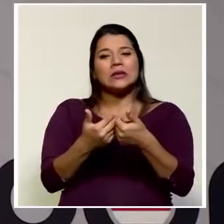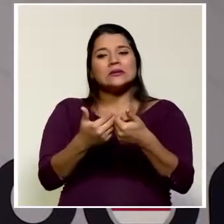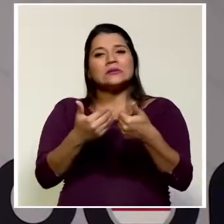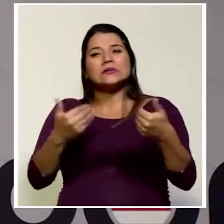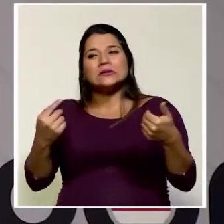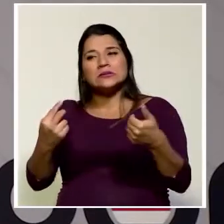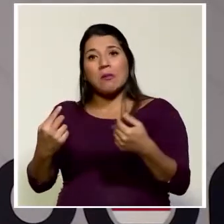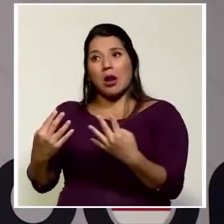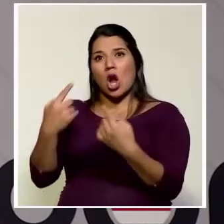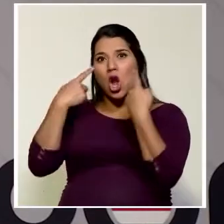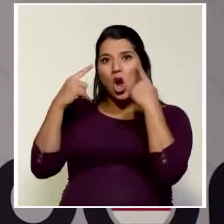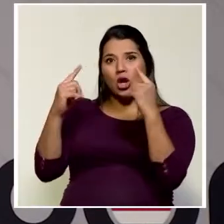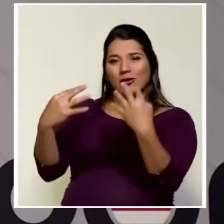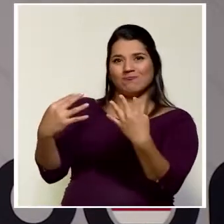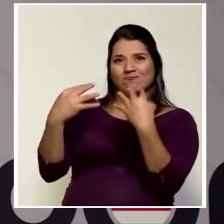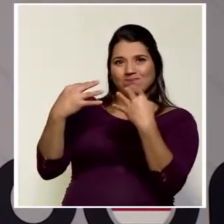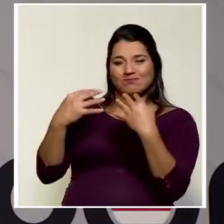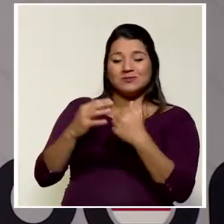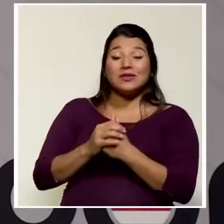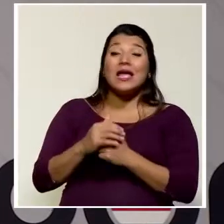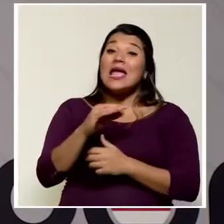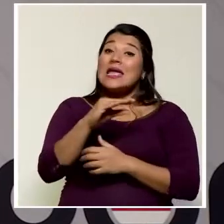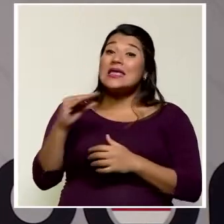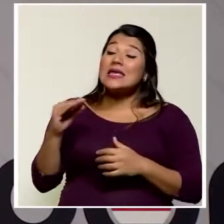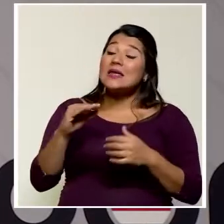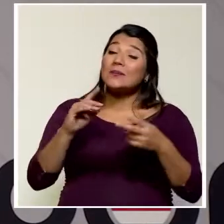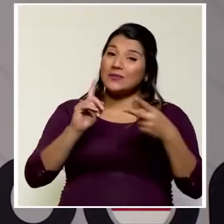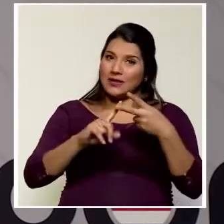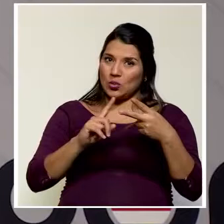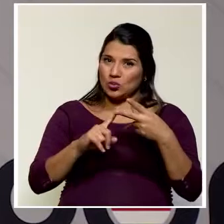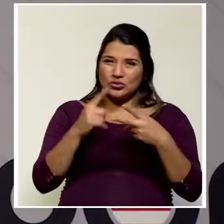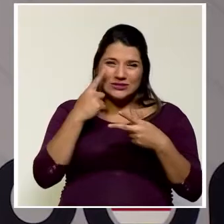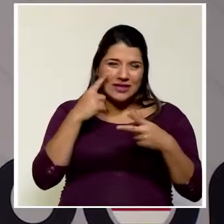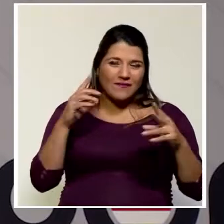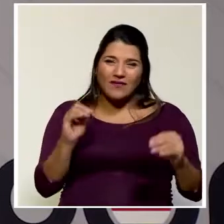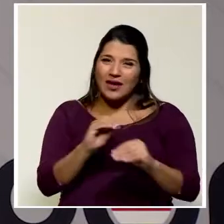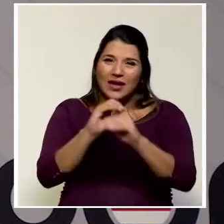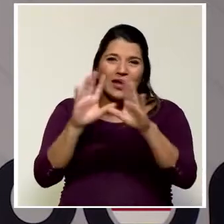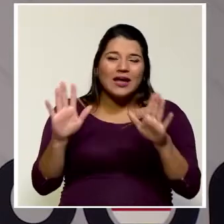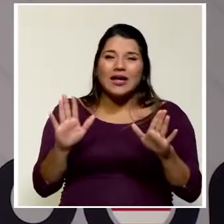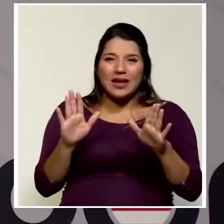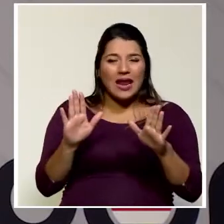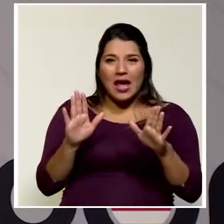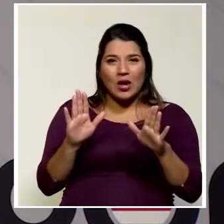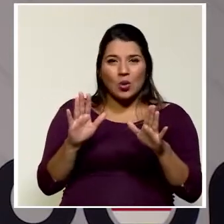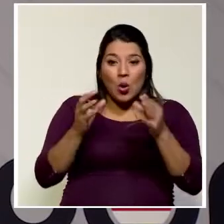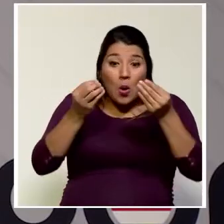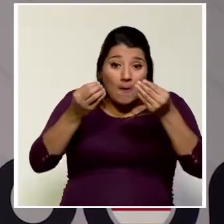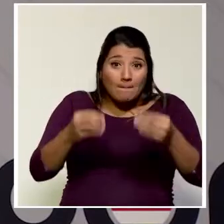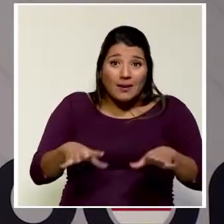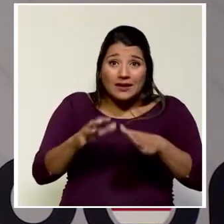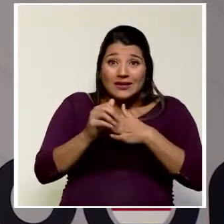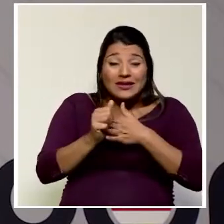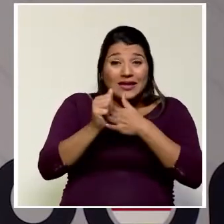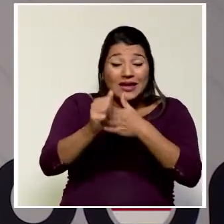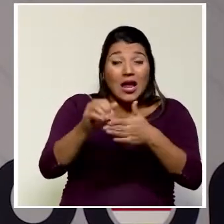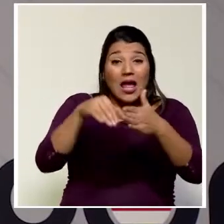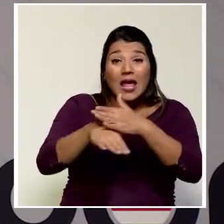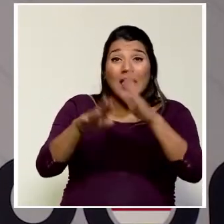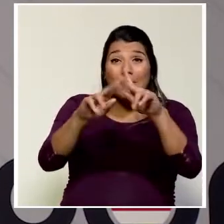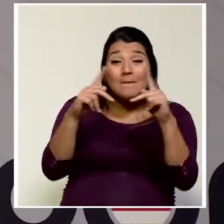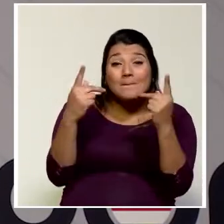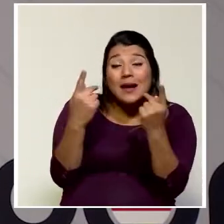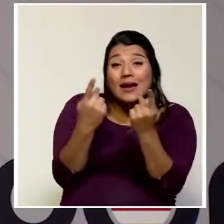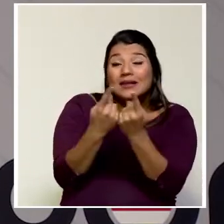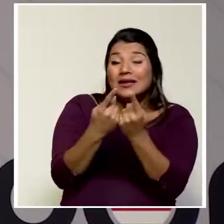noticia. Y el segundo elemento es que efectivamente se nota la mano de esa pérdida de liderazgo en los partidos políticos y la capacidad